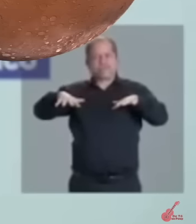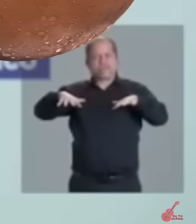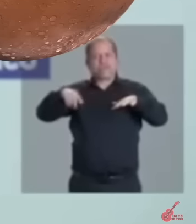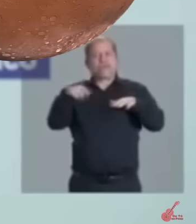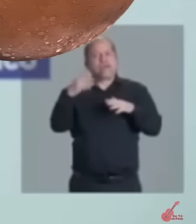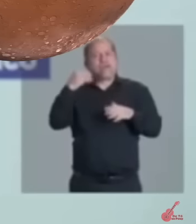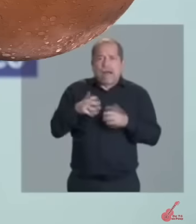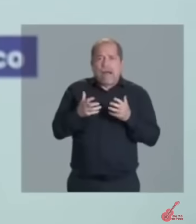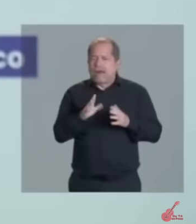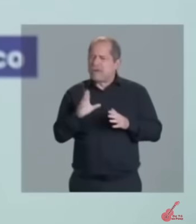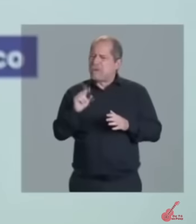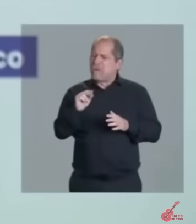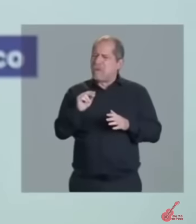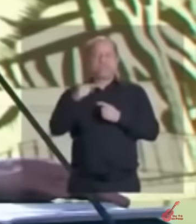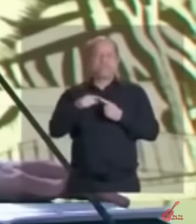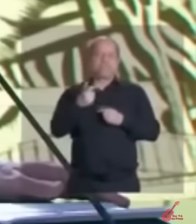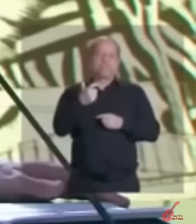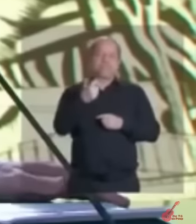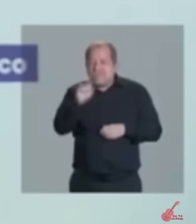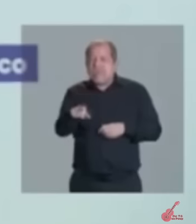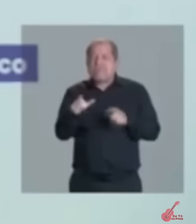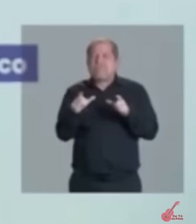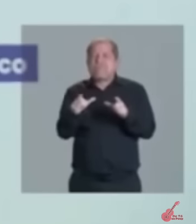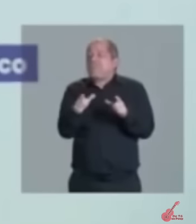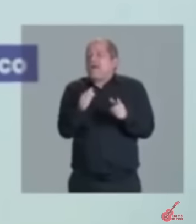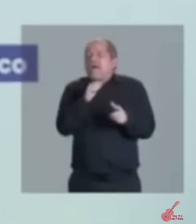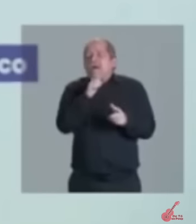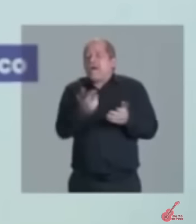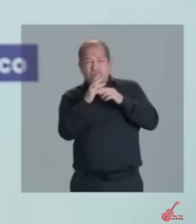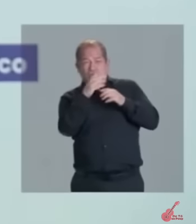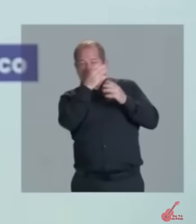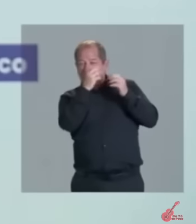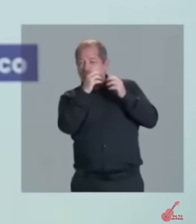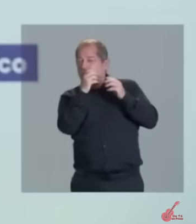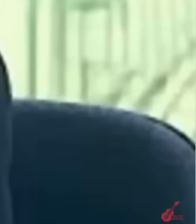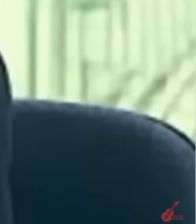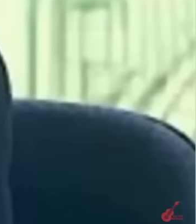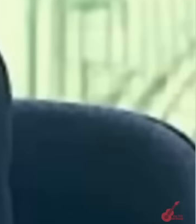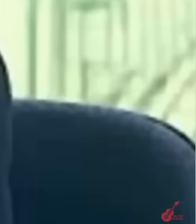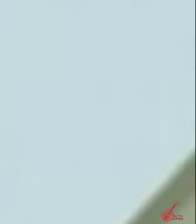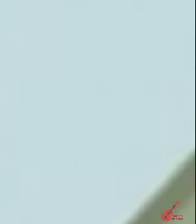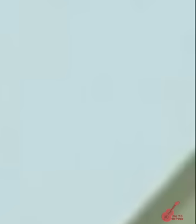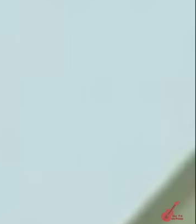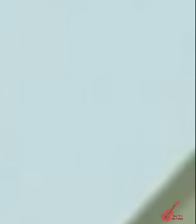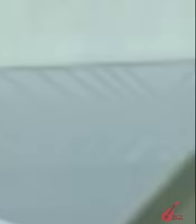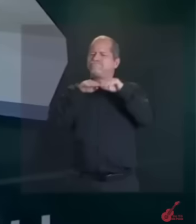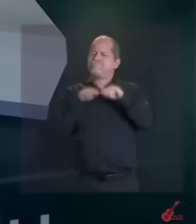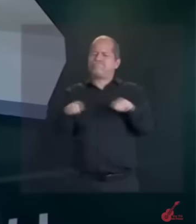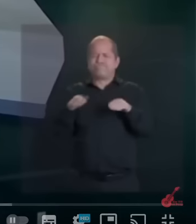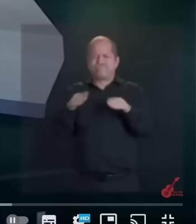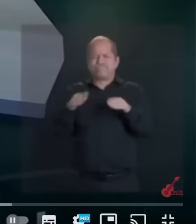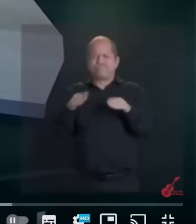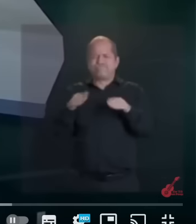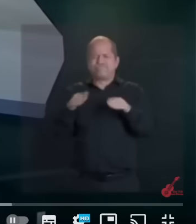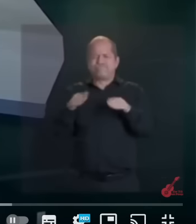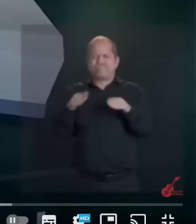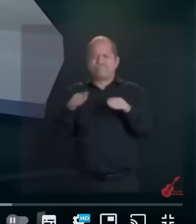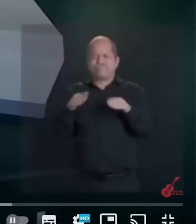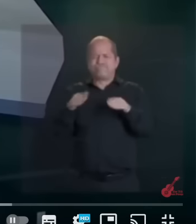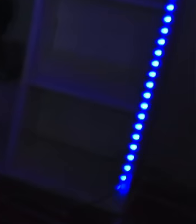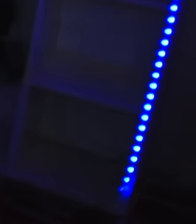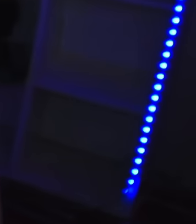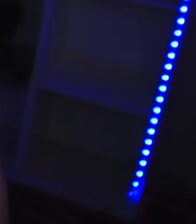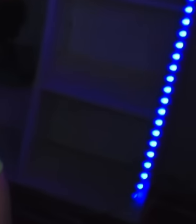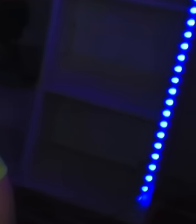nos vayamos a Marte. ¿Qué chingados? Hay que apagar el sol con agua. Estaban todos bien pendejos. Pero no está